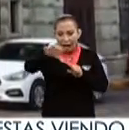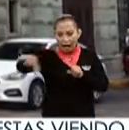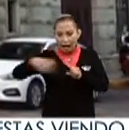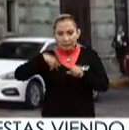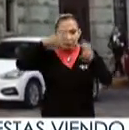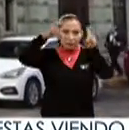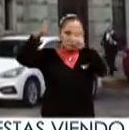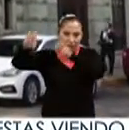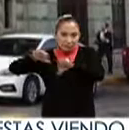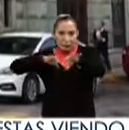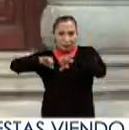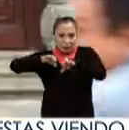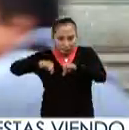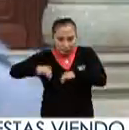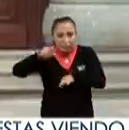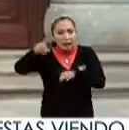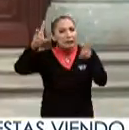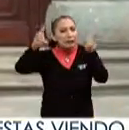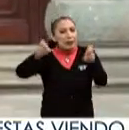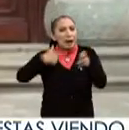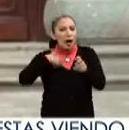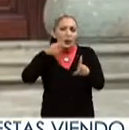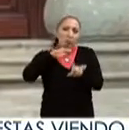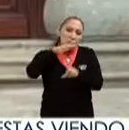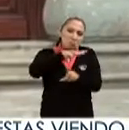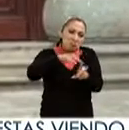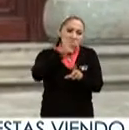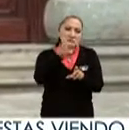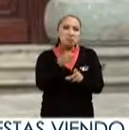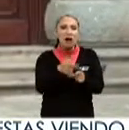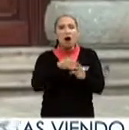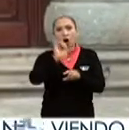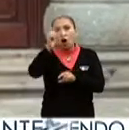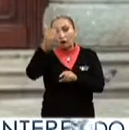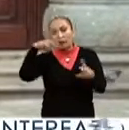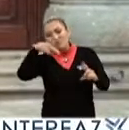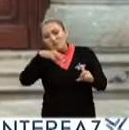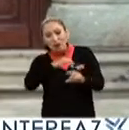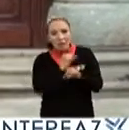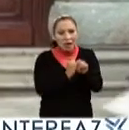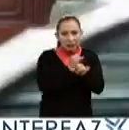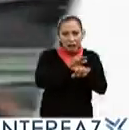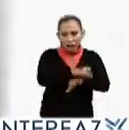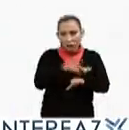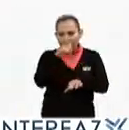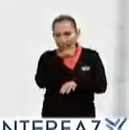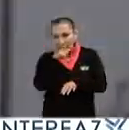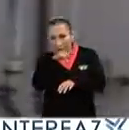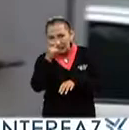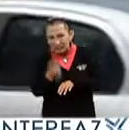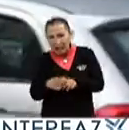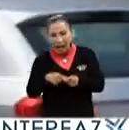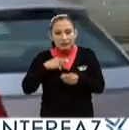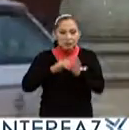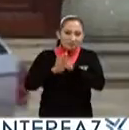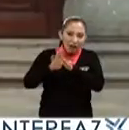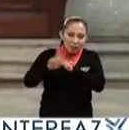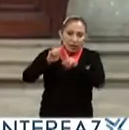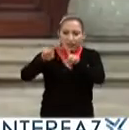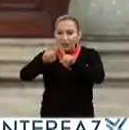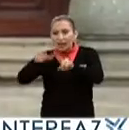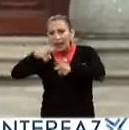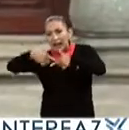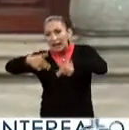de trabajo y bueno, los temas giran en torno a otras miradas e investigaciones sobre las lenguas, migración y